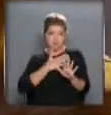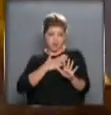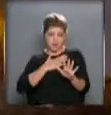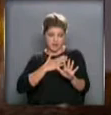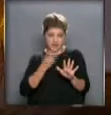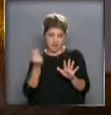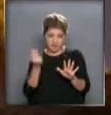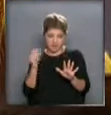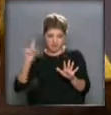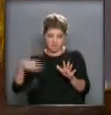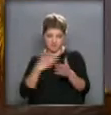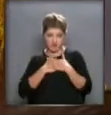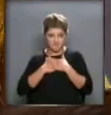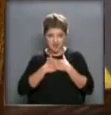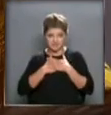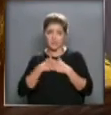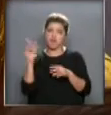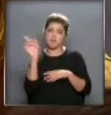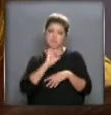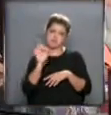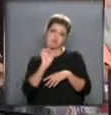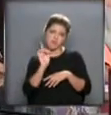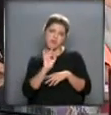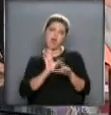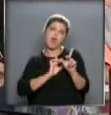felicidad te satisface tus necesidades